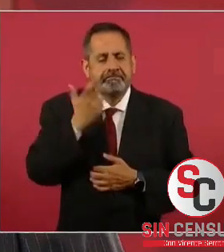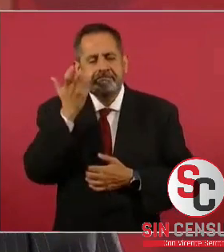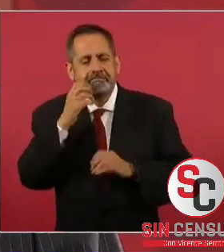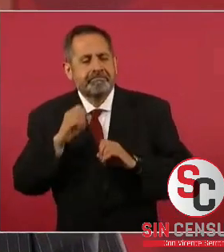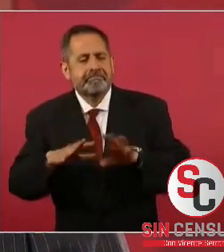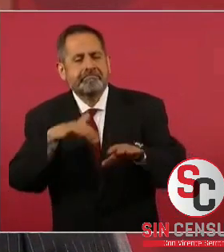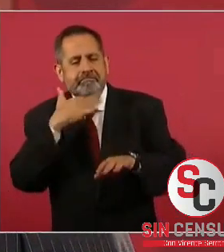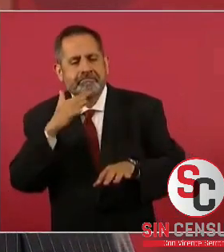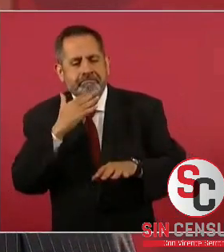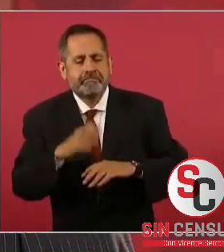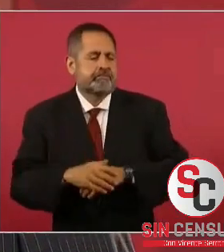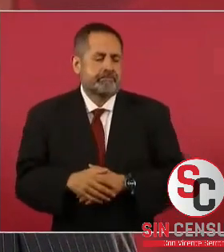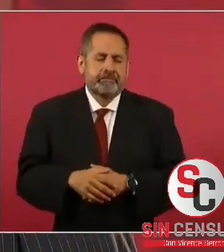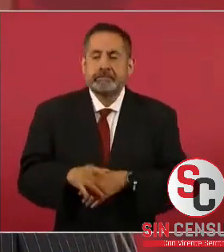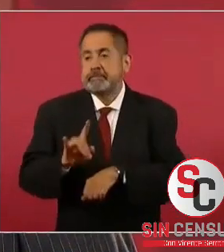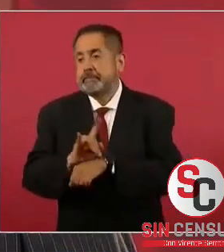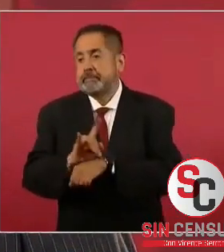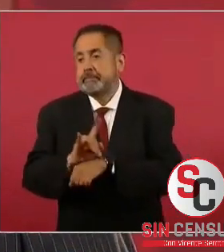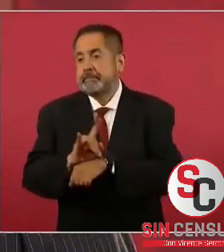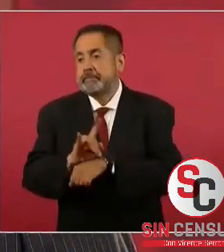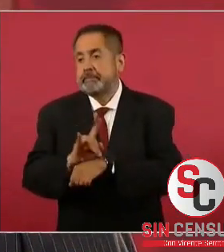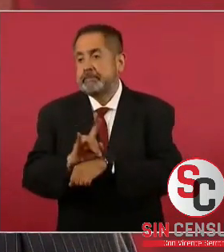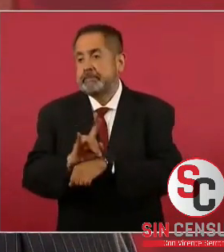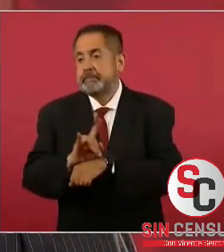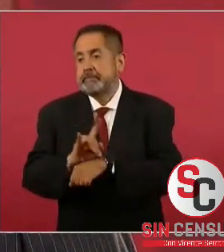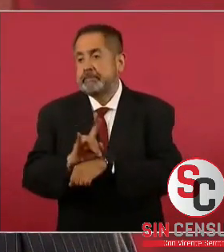nada más para simular que se iba